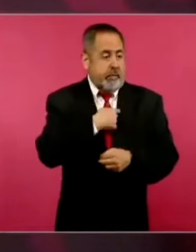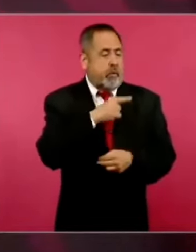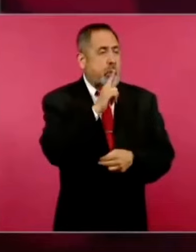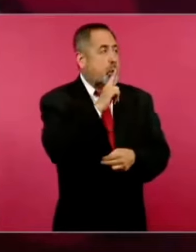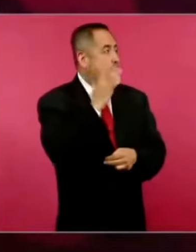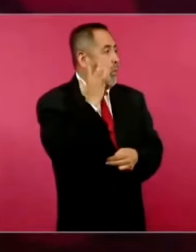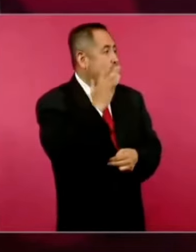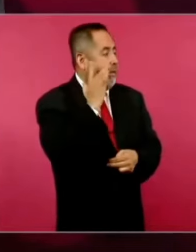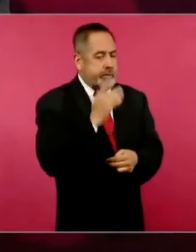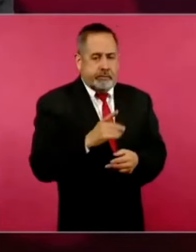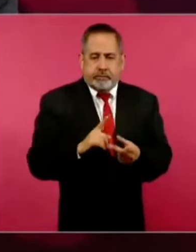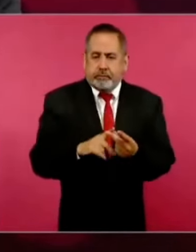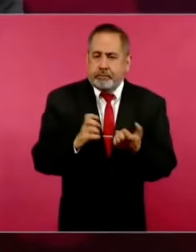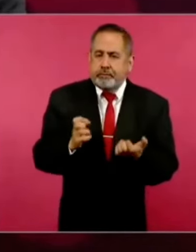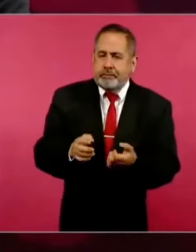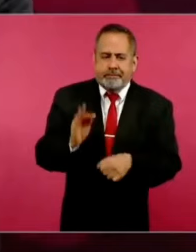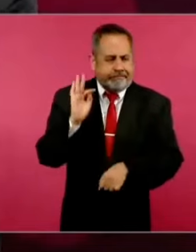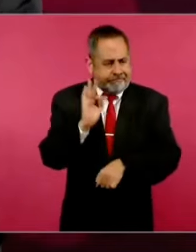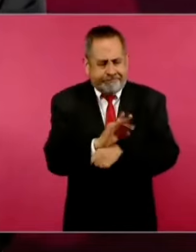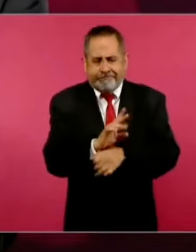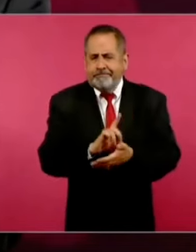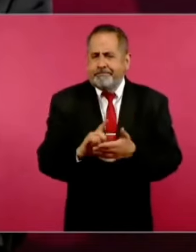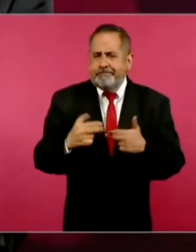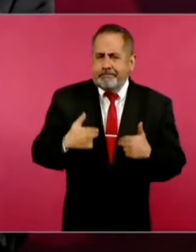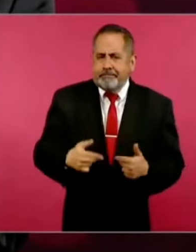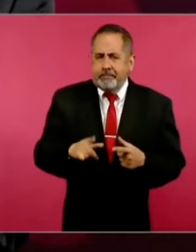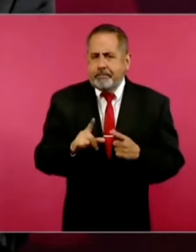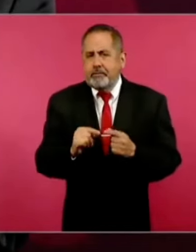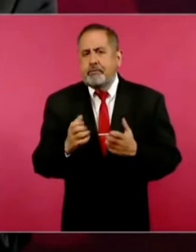Defensores de derechos humanos,